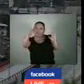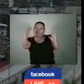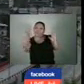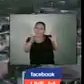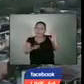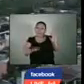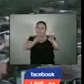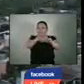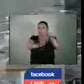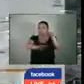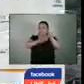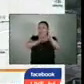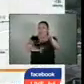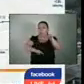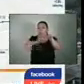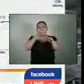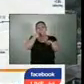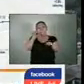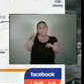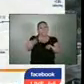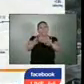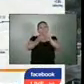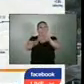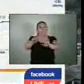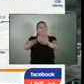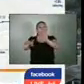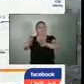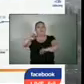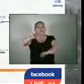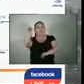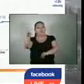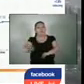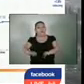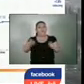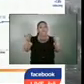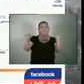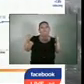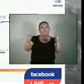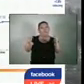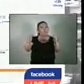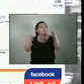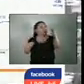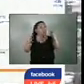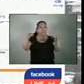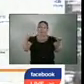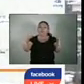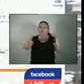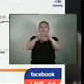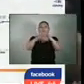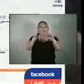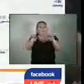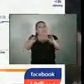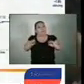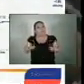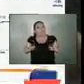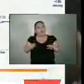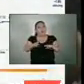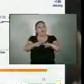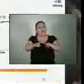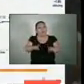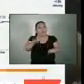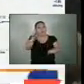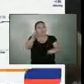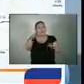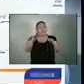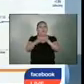el dólar se mantendrá a un margen de 7,6% en condiciones estables. No obstante, no es el mismo resultado